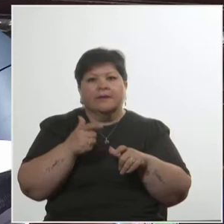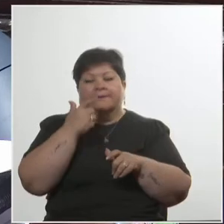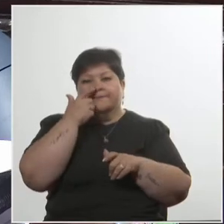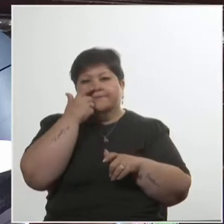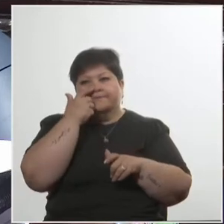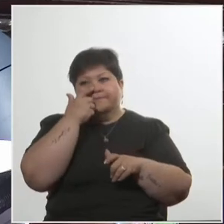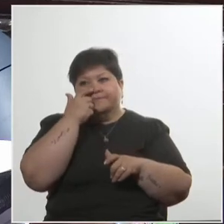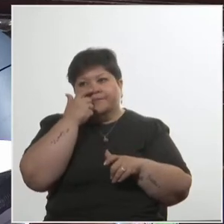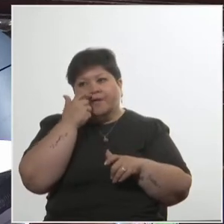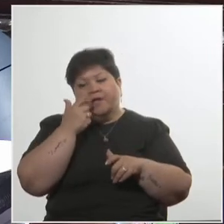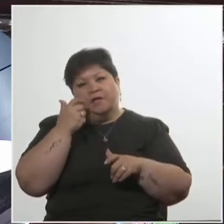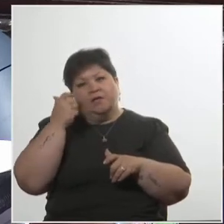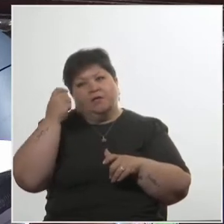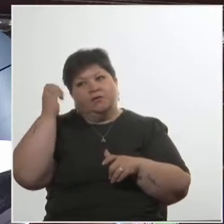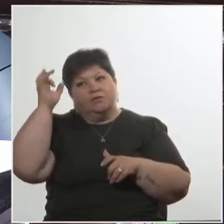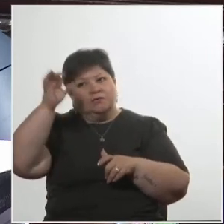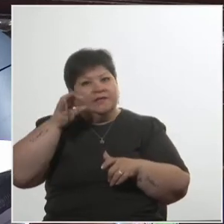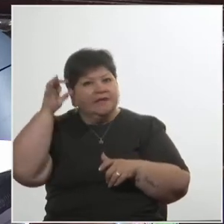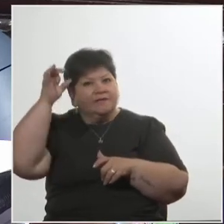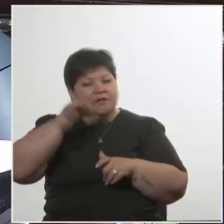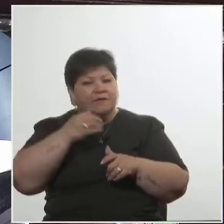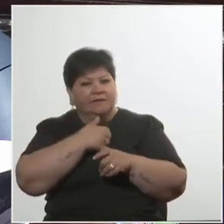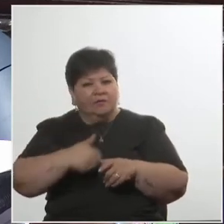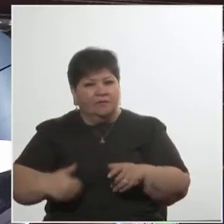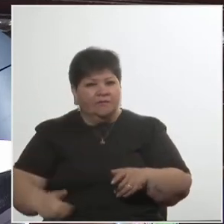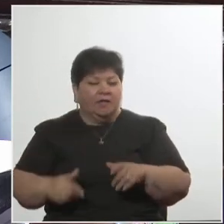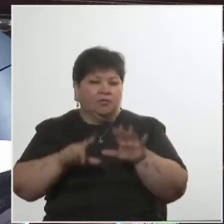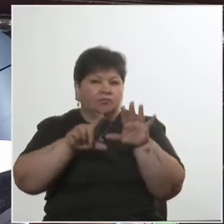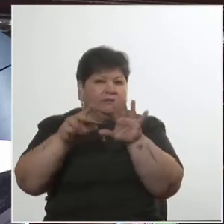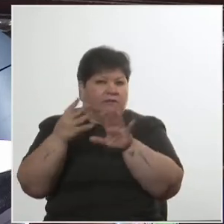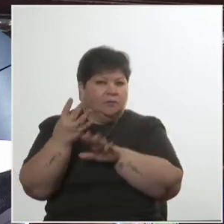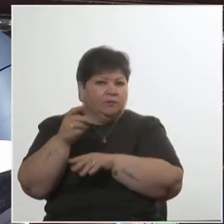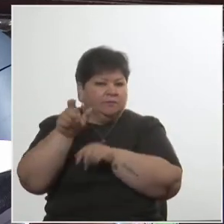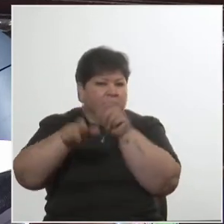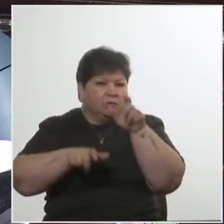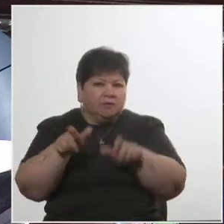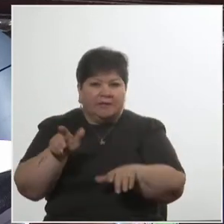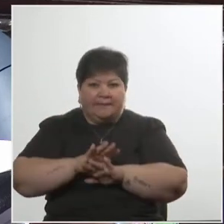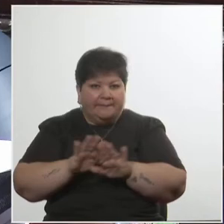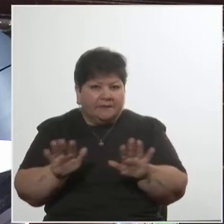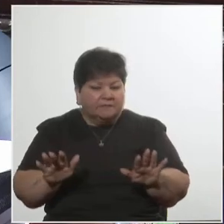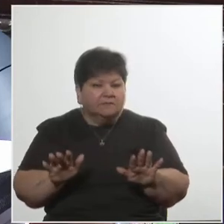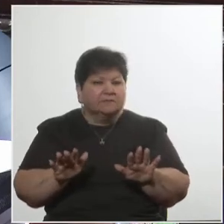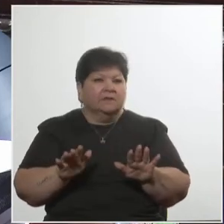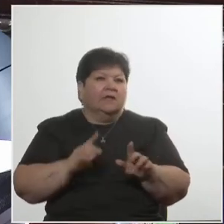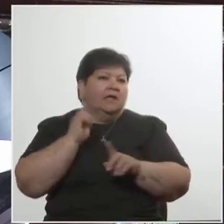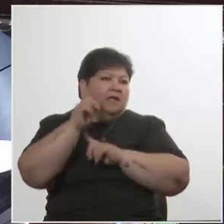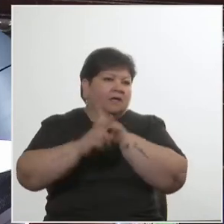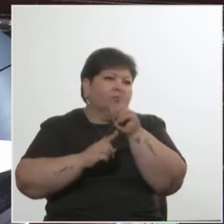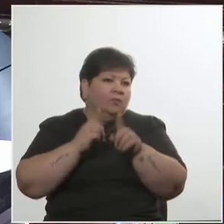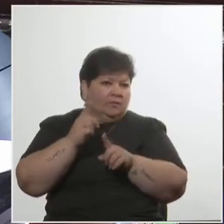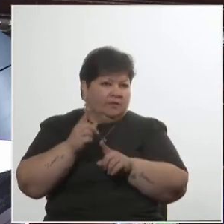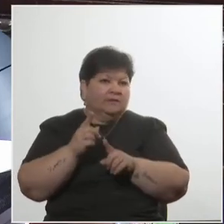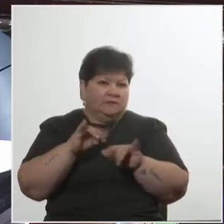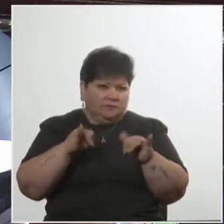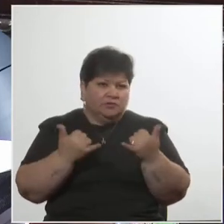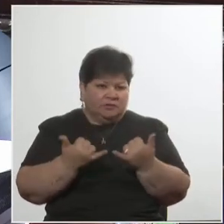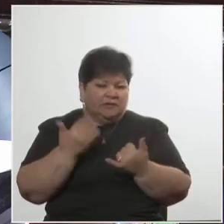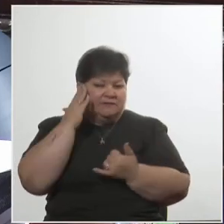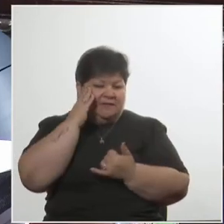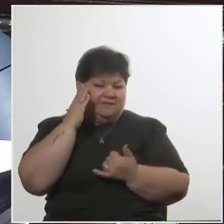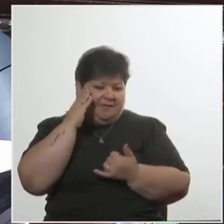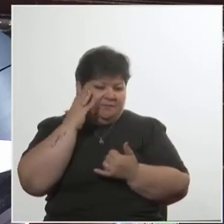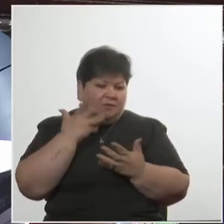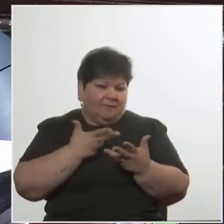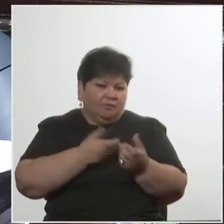hablan los los legisladores del gobierno de que ya se sabe que son 74 personas algunas de ellas Nosotros sabemos que han sido reparadas Porque